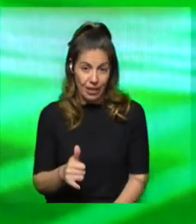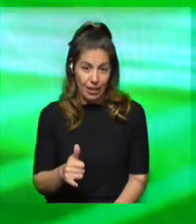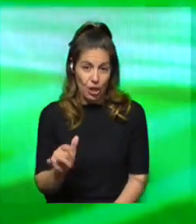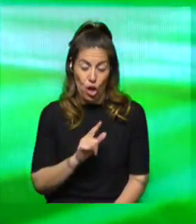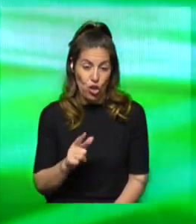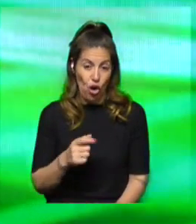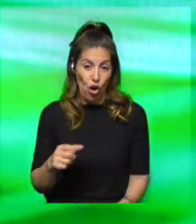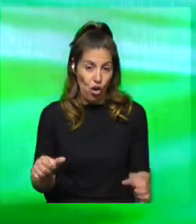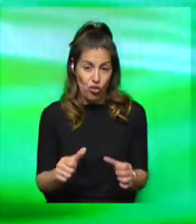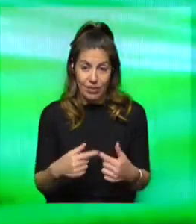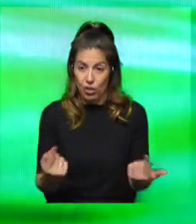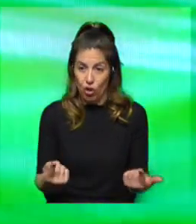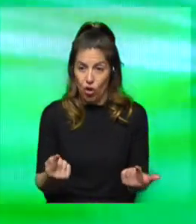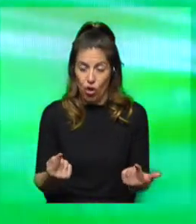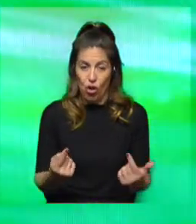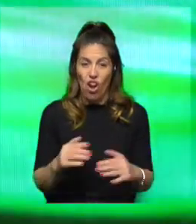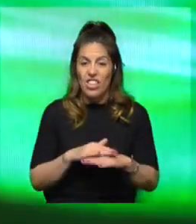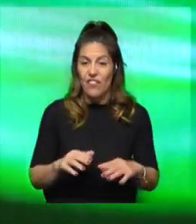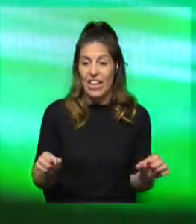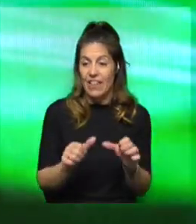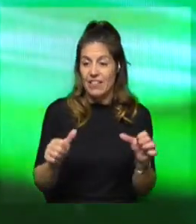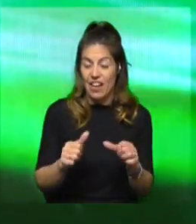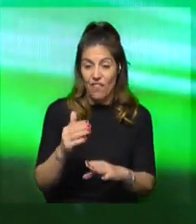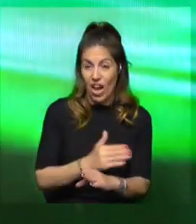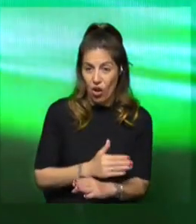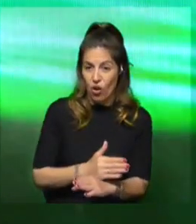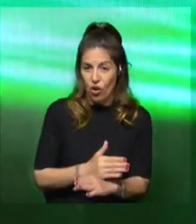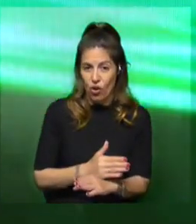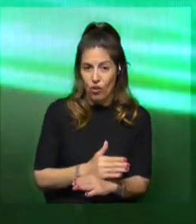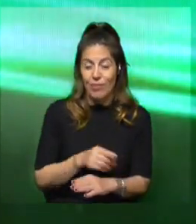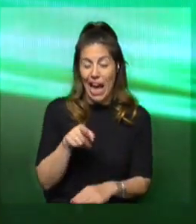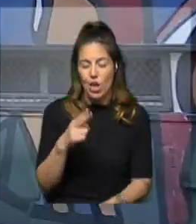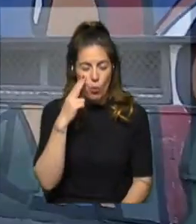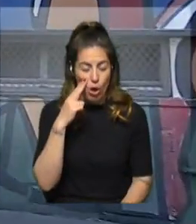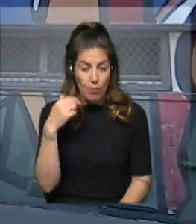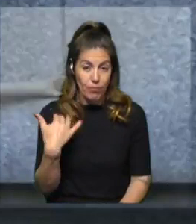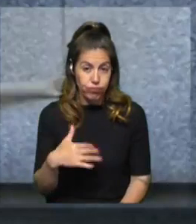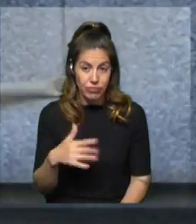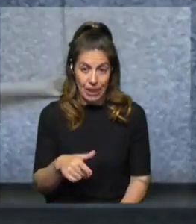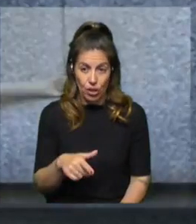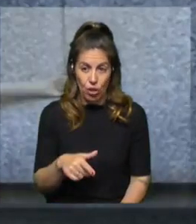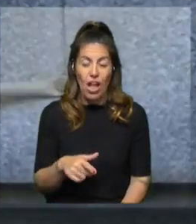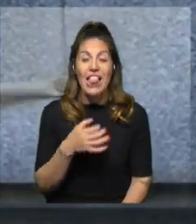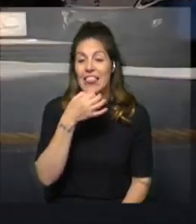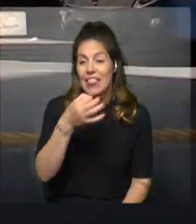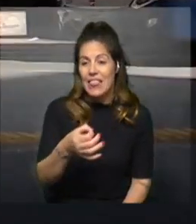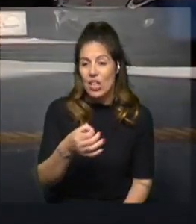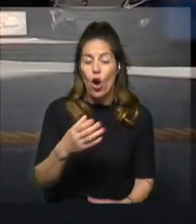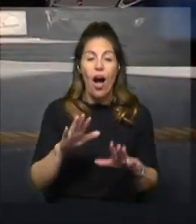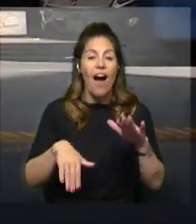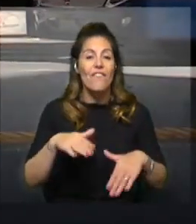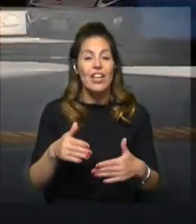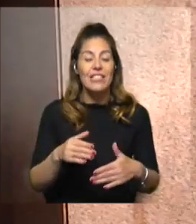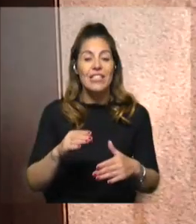los ejecuta o tiene niveles de ejecución bajos, tenemos un problema serio. Finalmente, Ferraris dijo que muchas veces